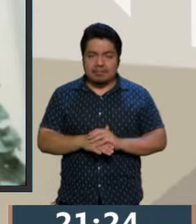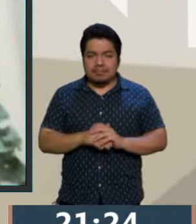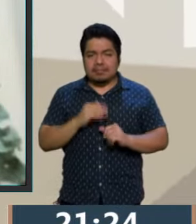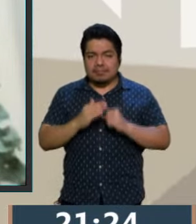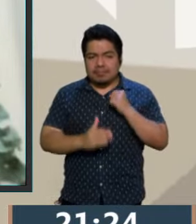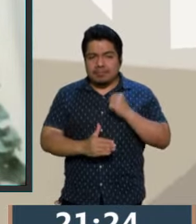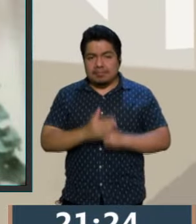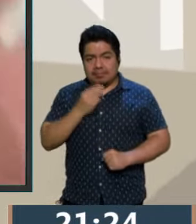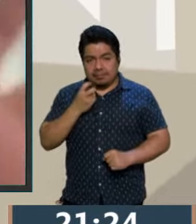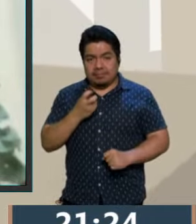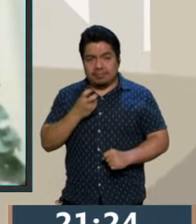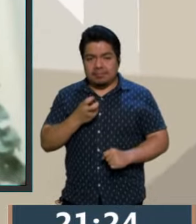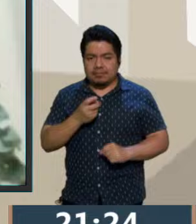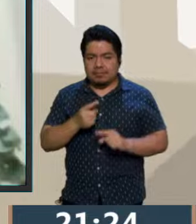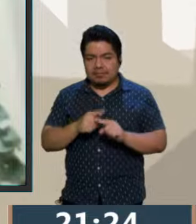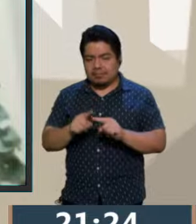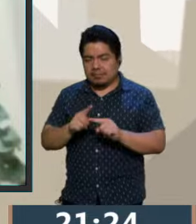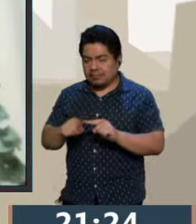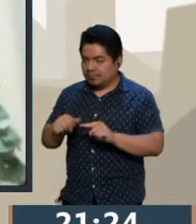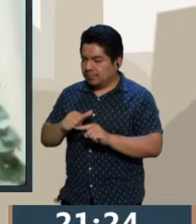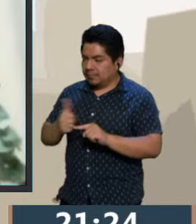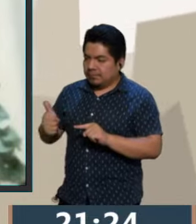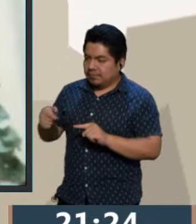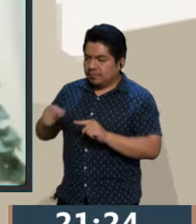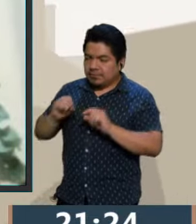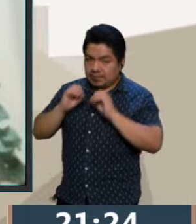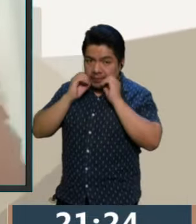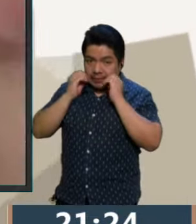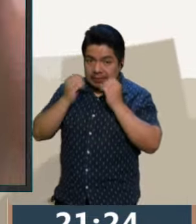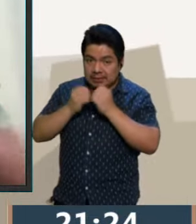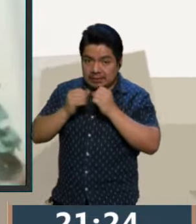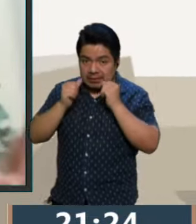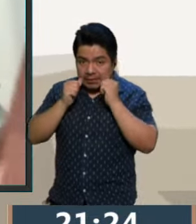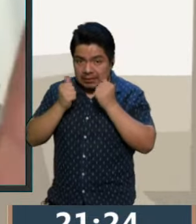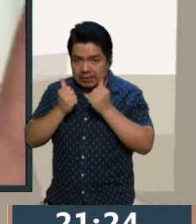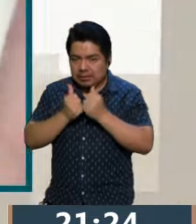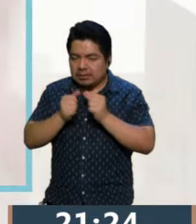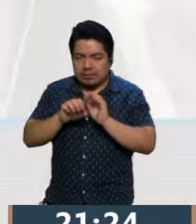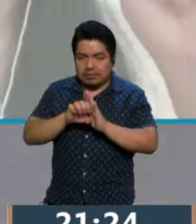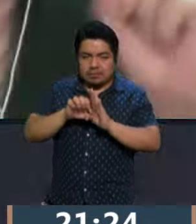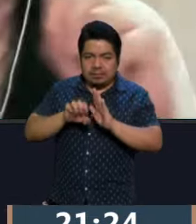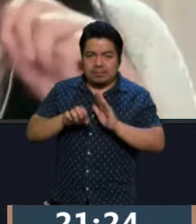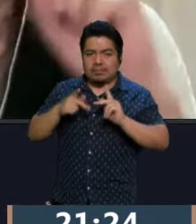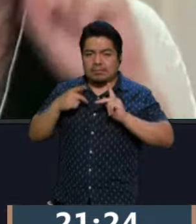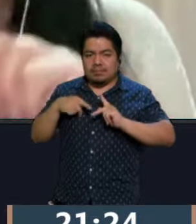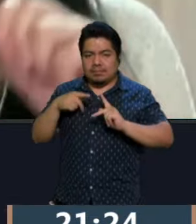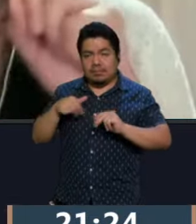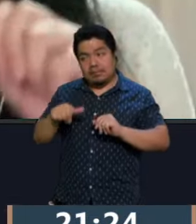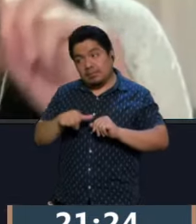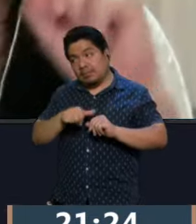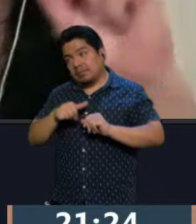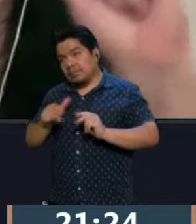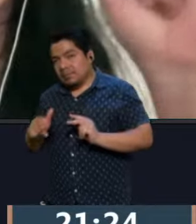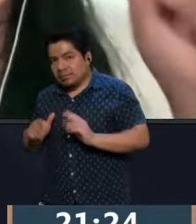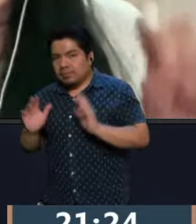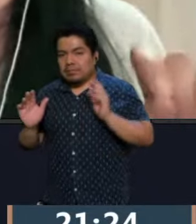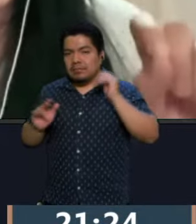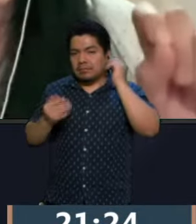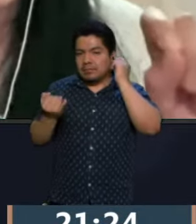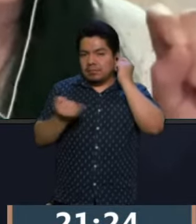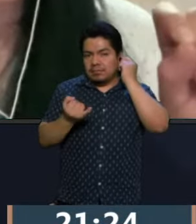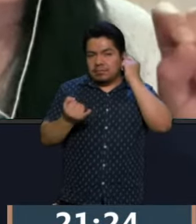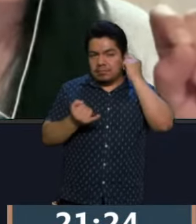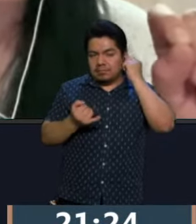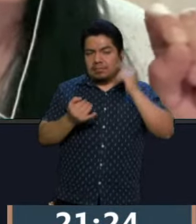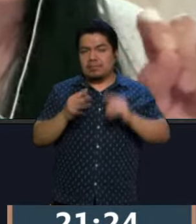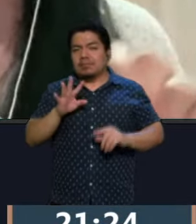porque en cualquier otro momento esta organización, si fuera cualquier otra persona, sobre todo una persona relacionada